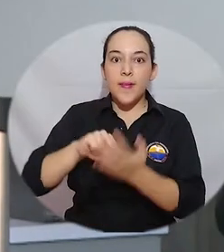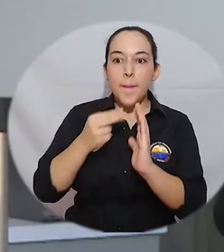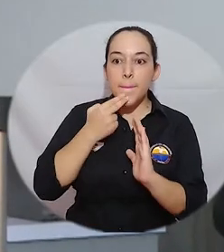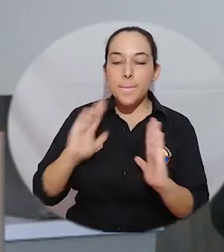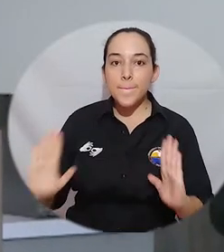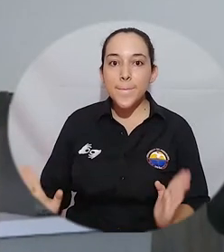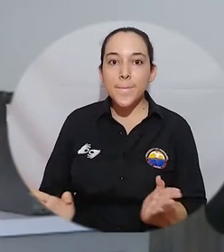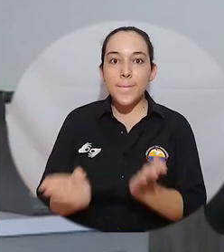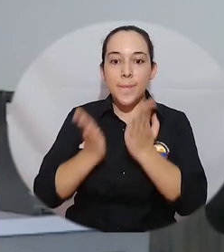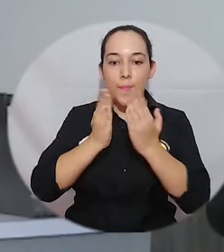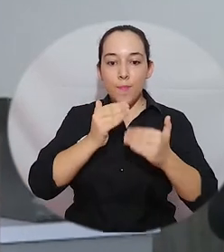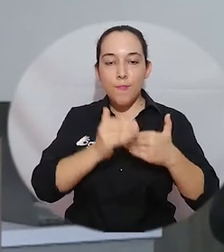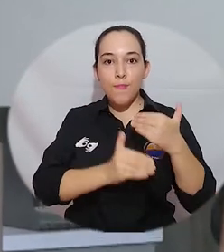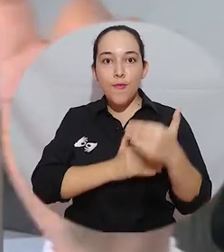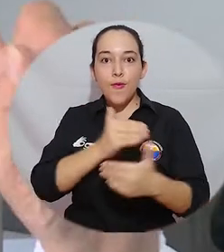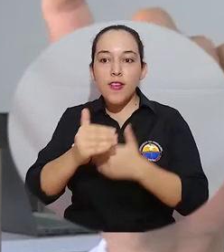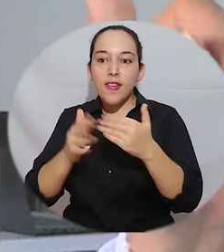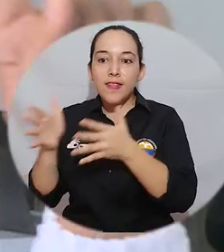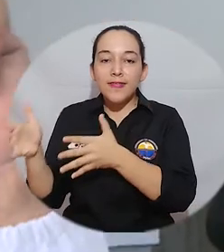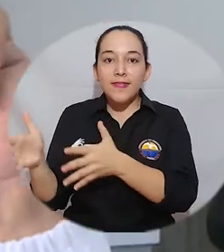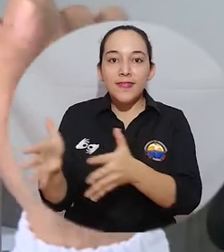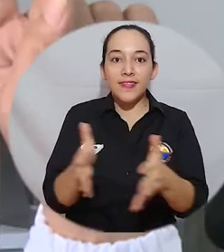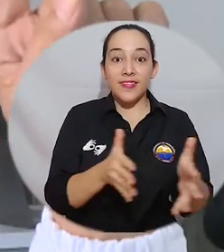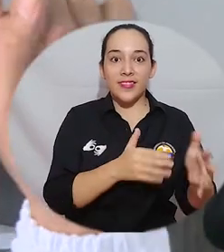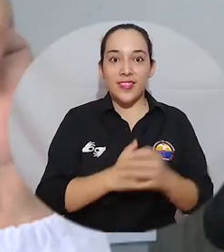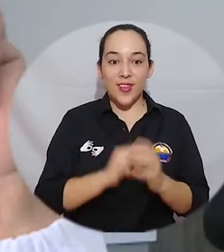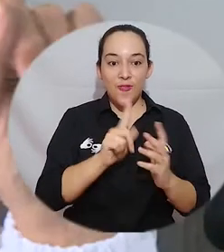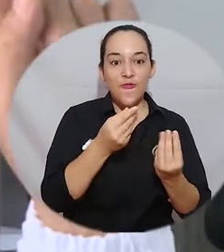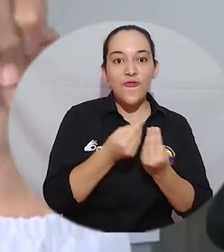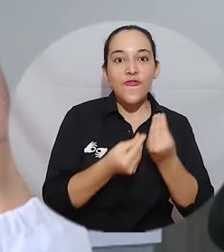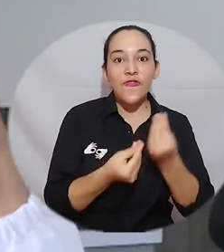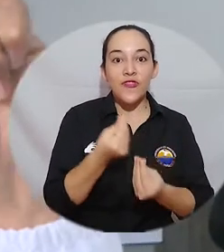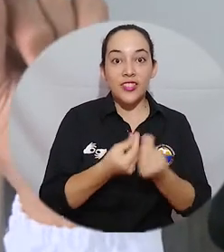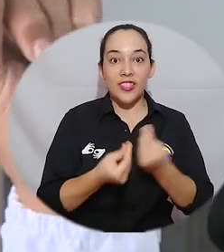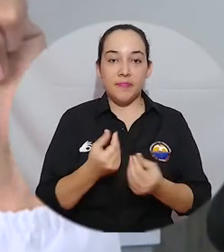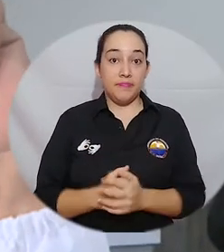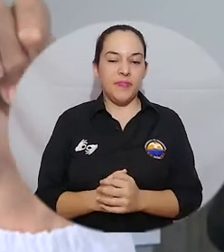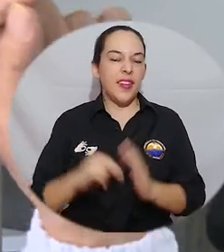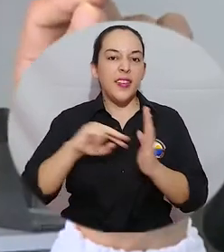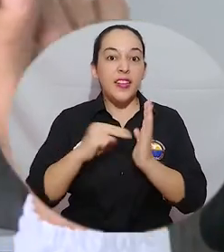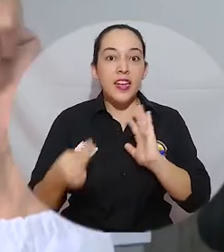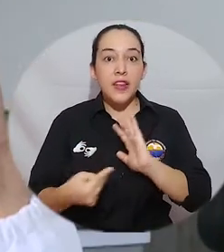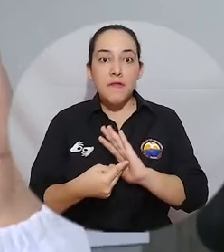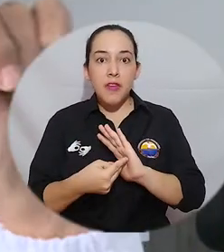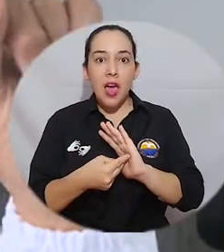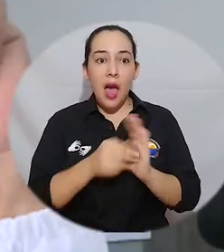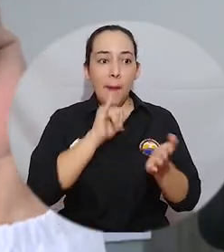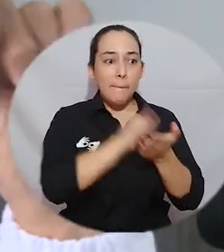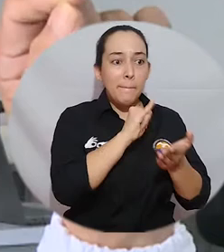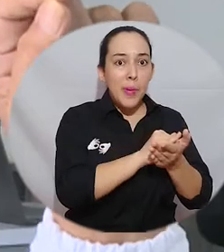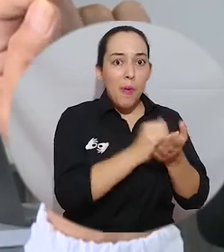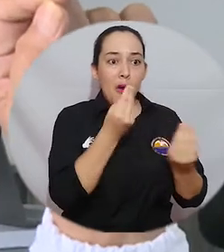¿Qué significa esto para los docentes? Mejorar su proceso de enseñanza de